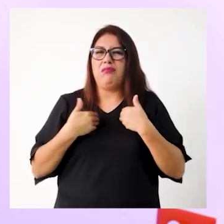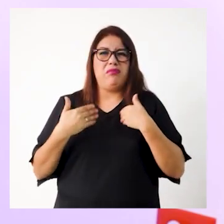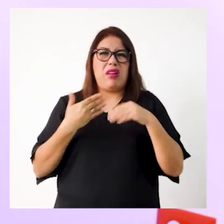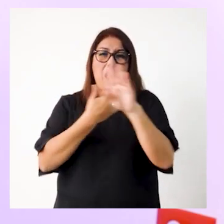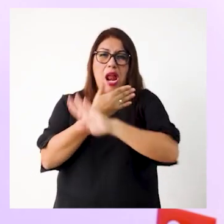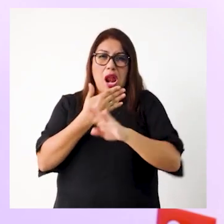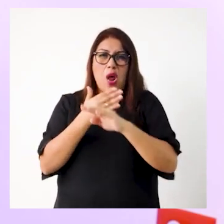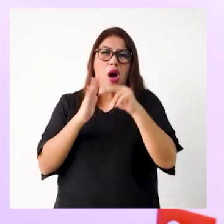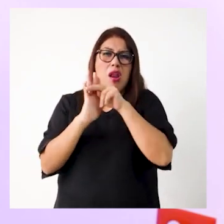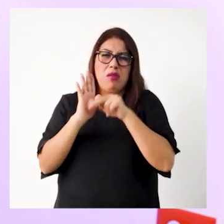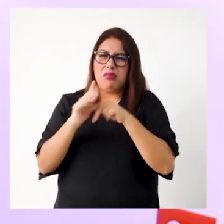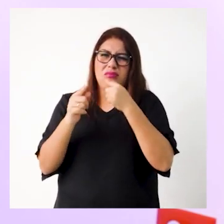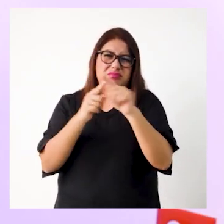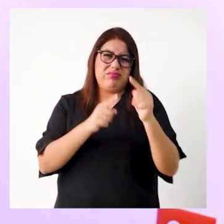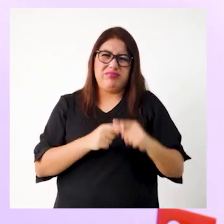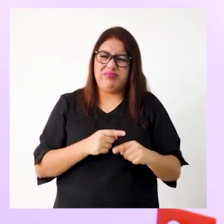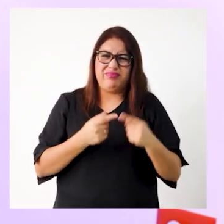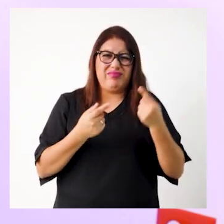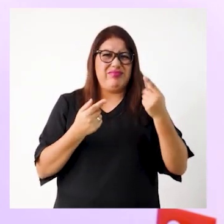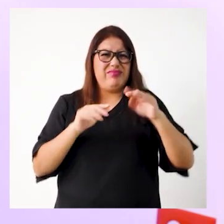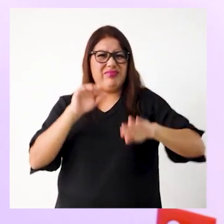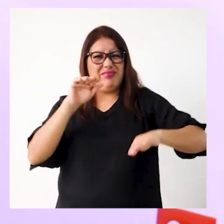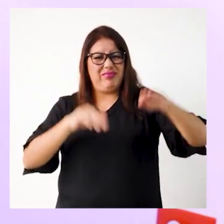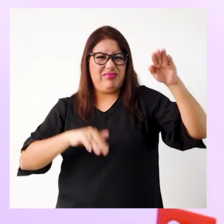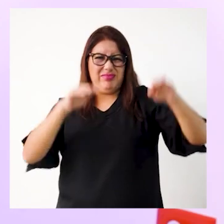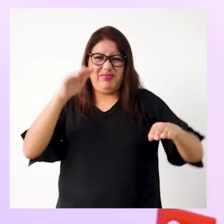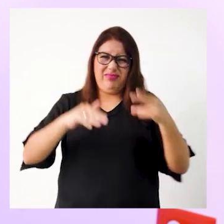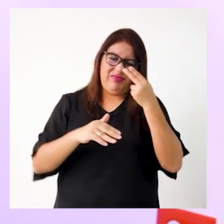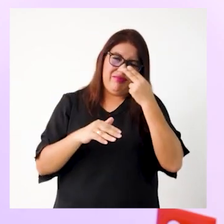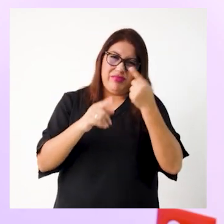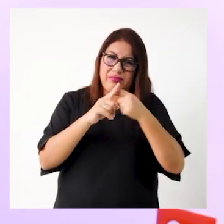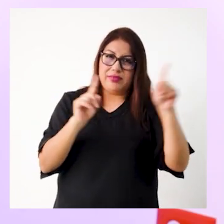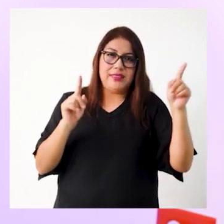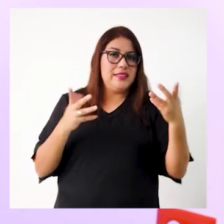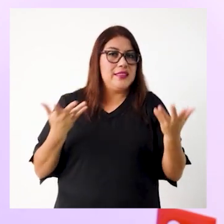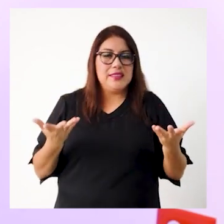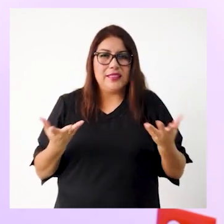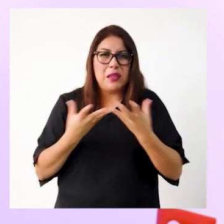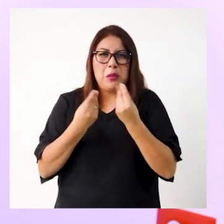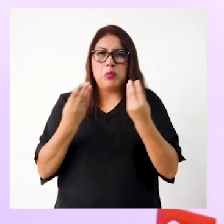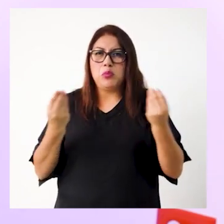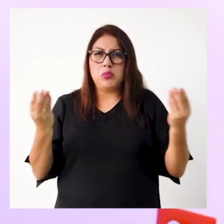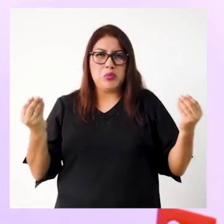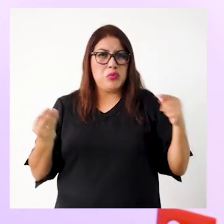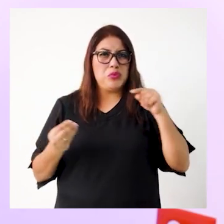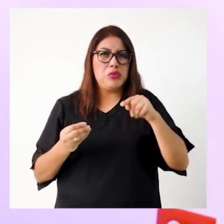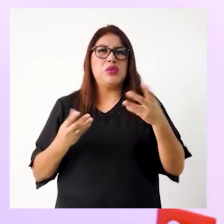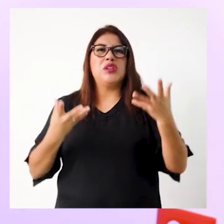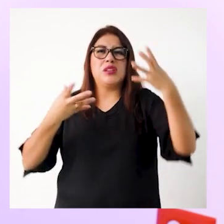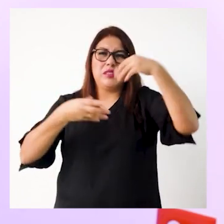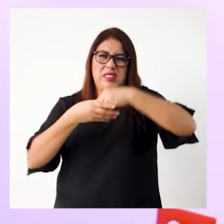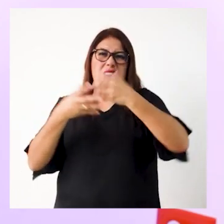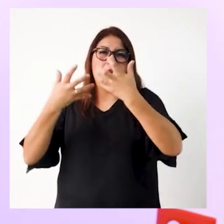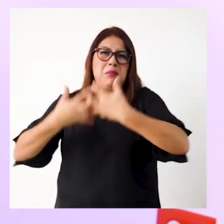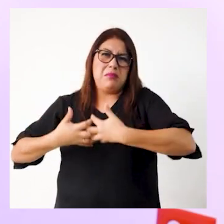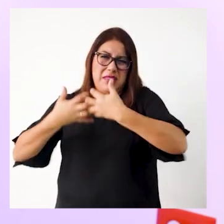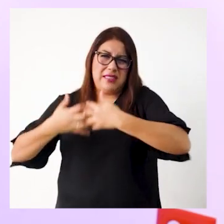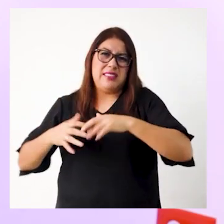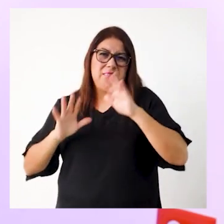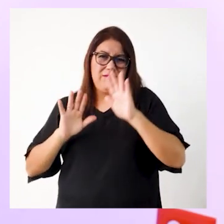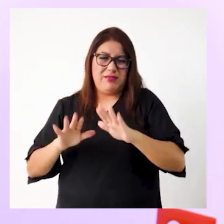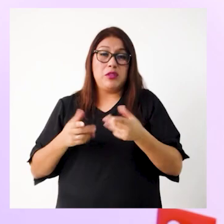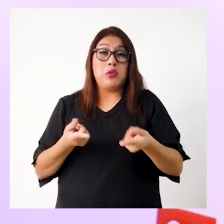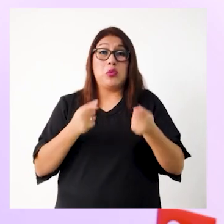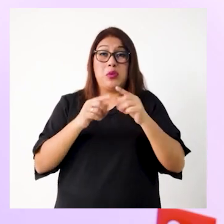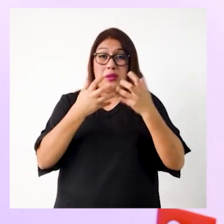mismos estándares de seguridad. Entonces, ese doble estándar, Enrique, es algo que se refleja en muchos aspectos de la vida empresarial. Sin